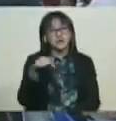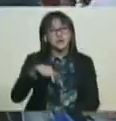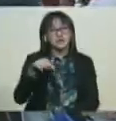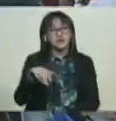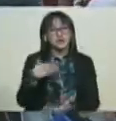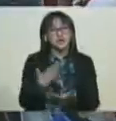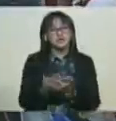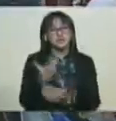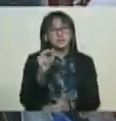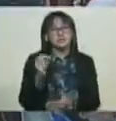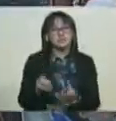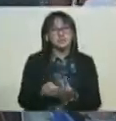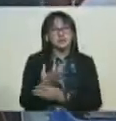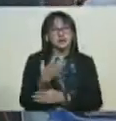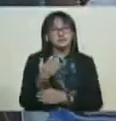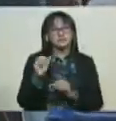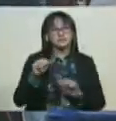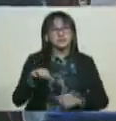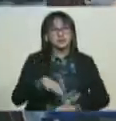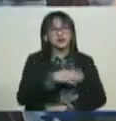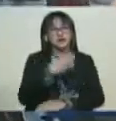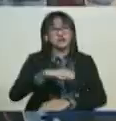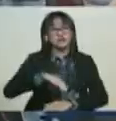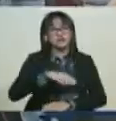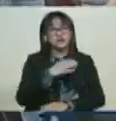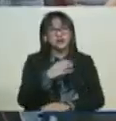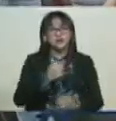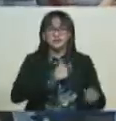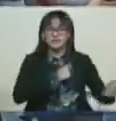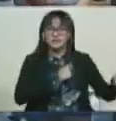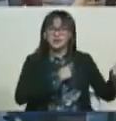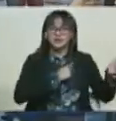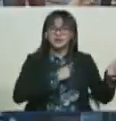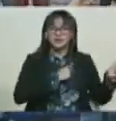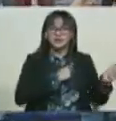vamos a cantarla vamos a bailar